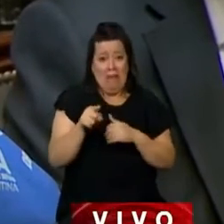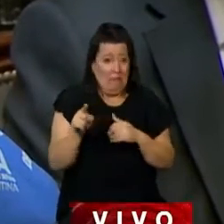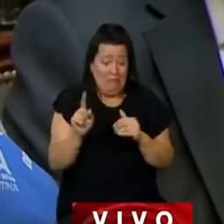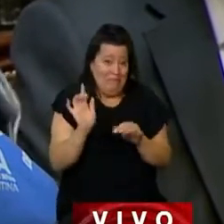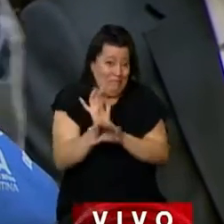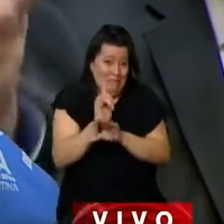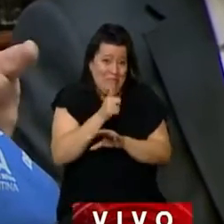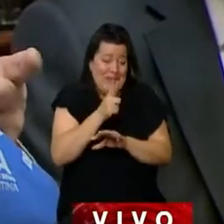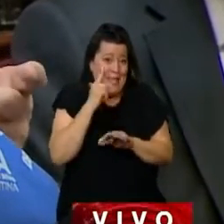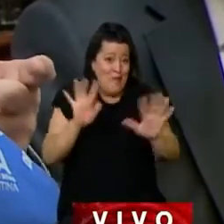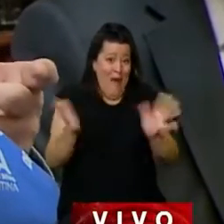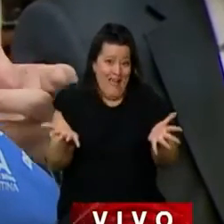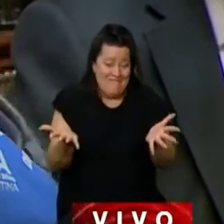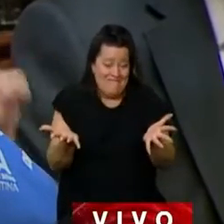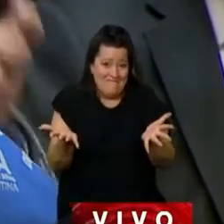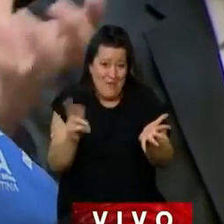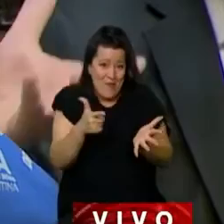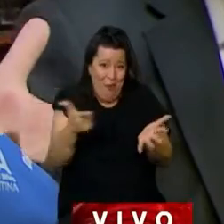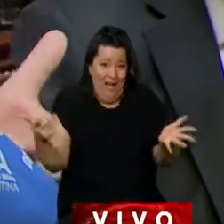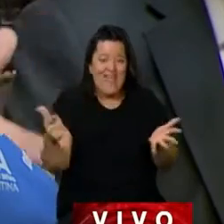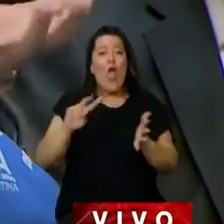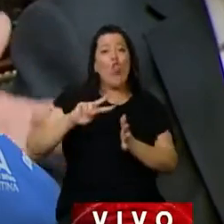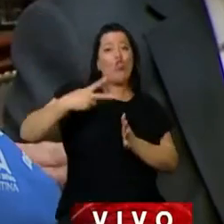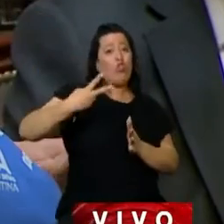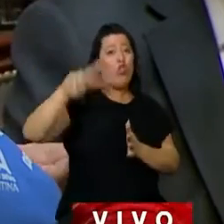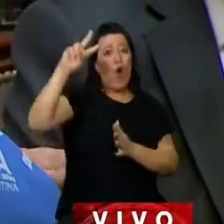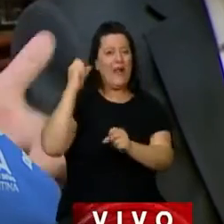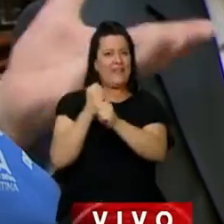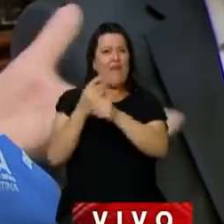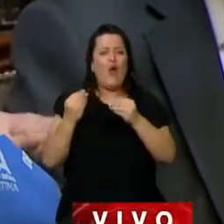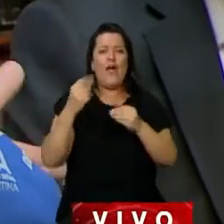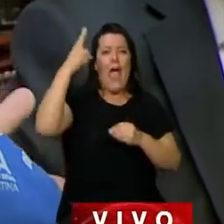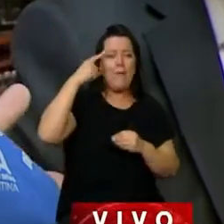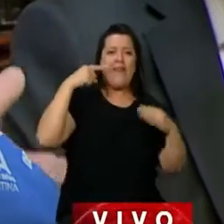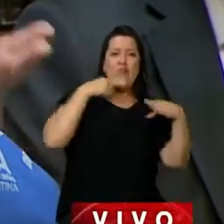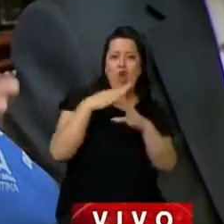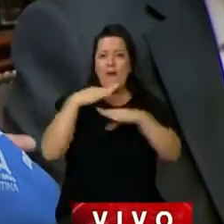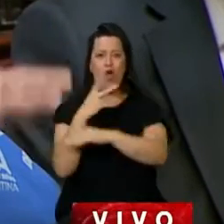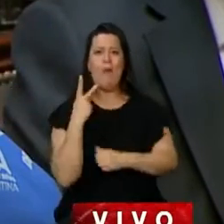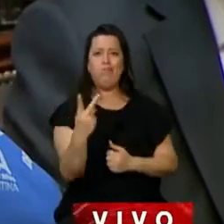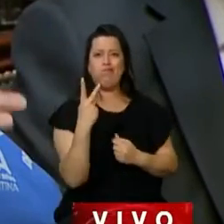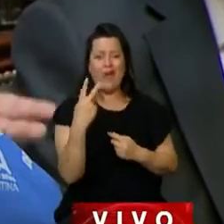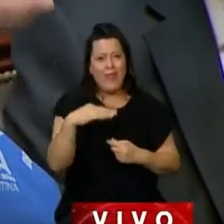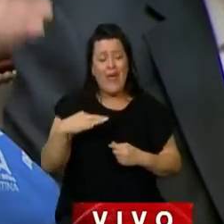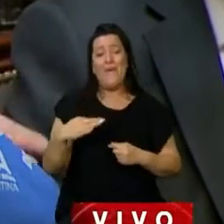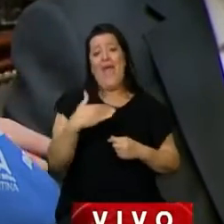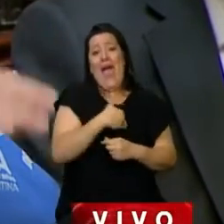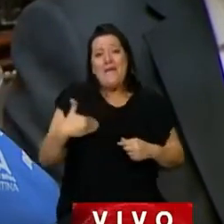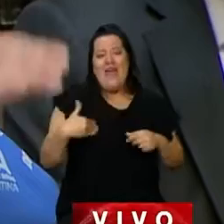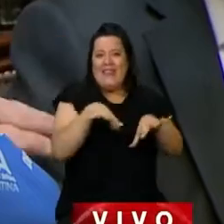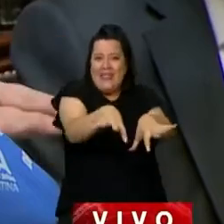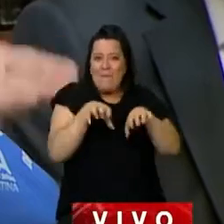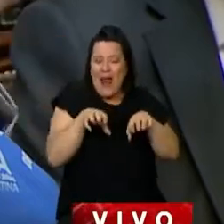sino que tienen un doble trabajo y es aprender los dos idiomas. Ese idioma que aprendieron materno,